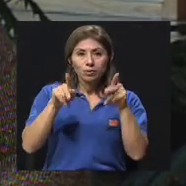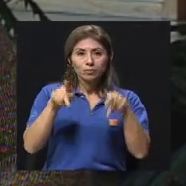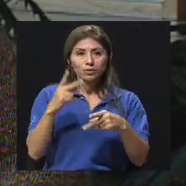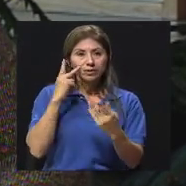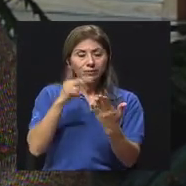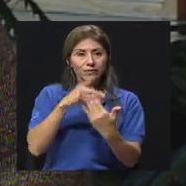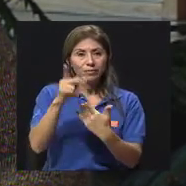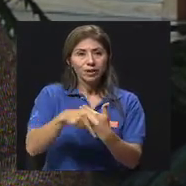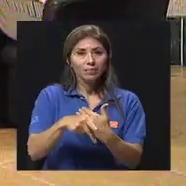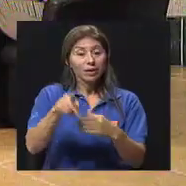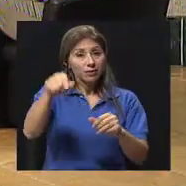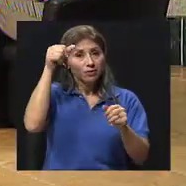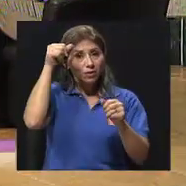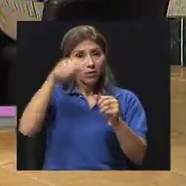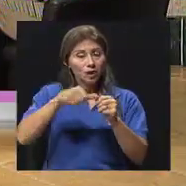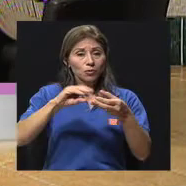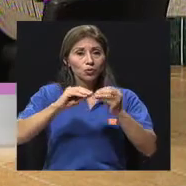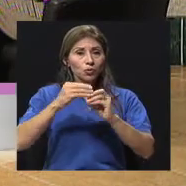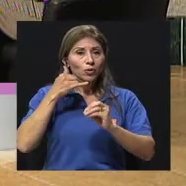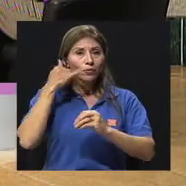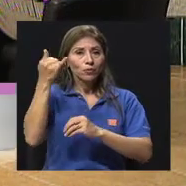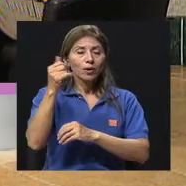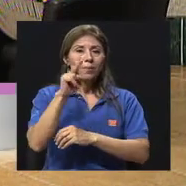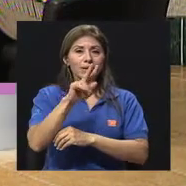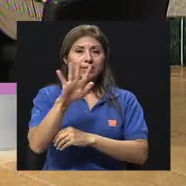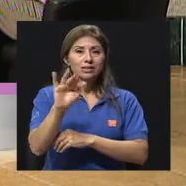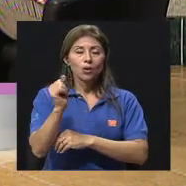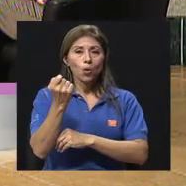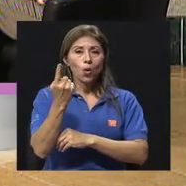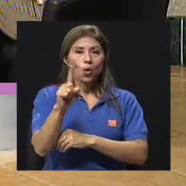nuestros televidentes. Les recordamos nuestro teléfono